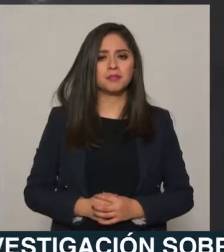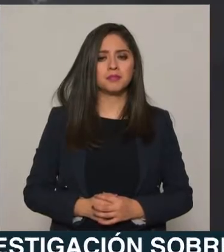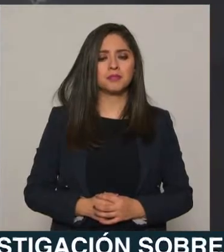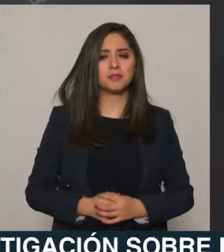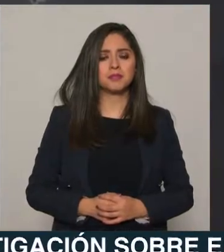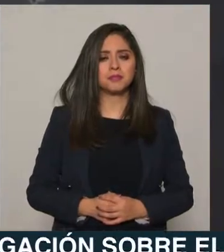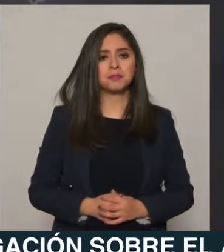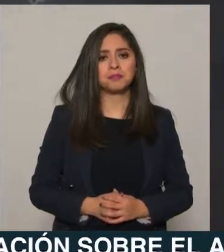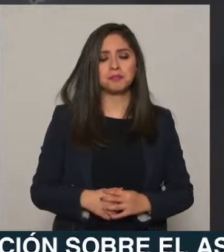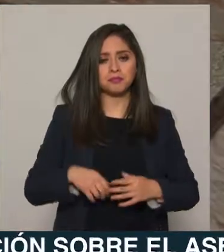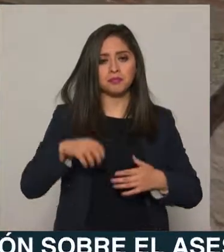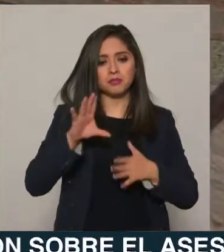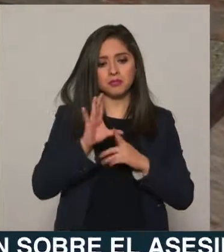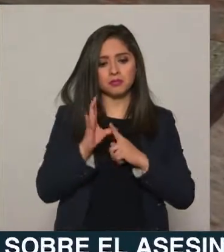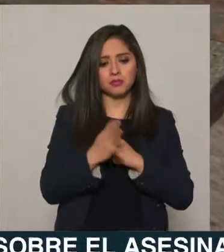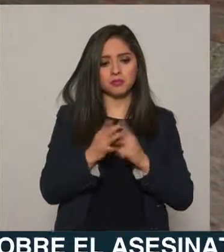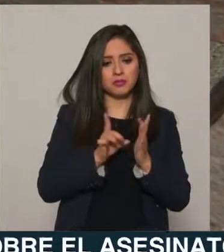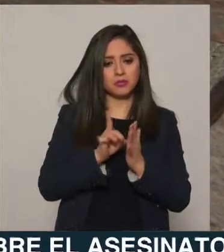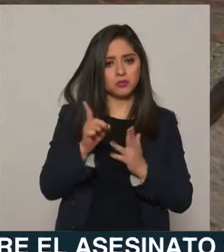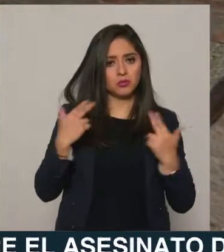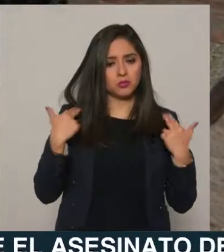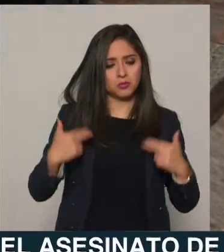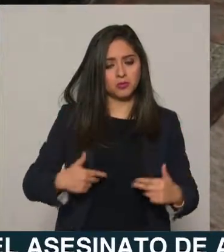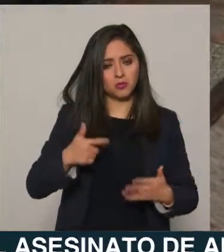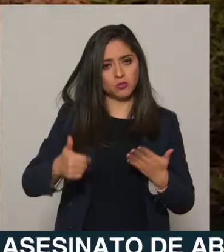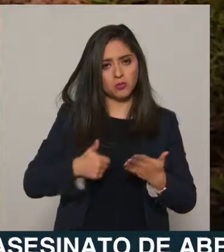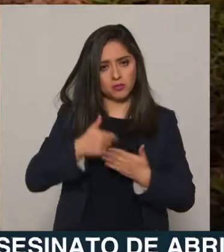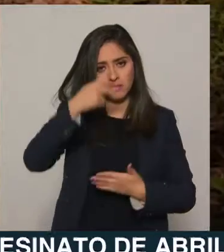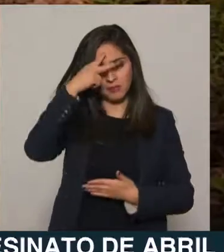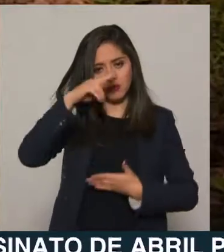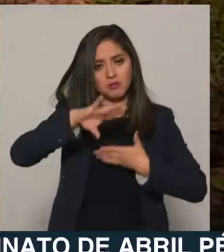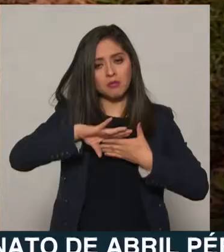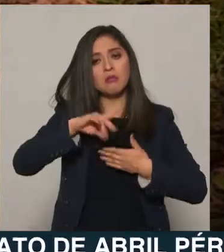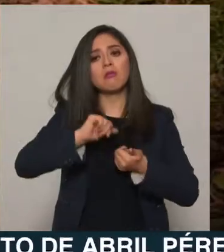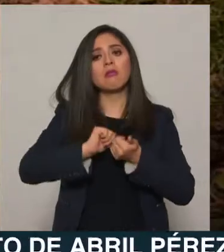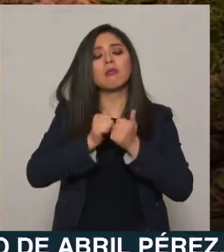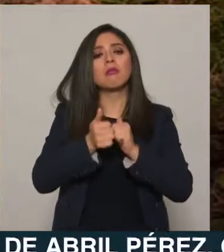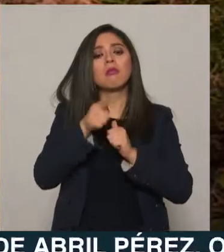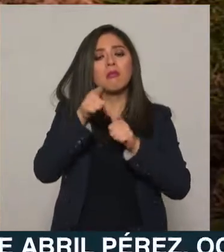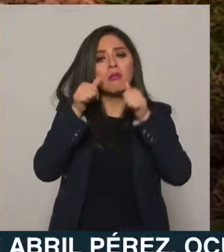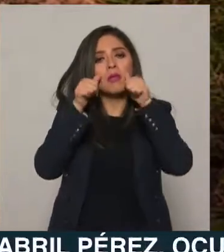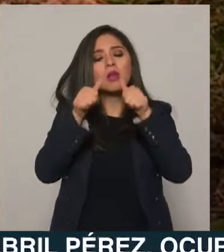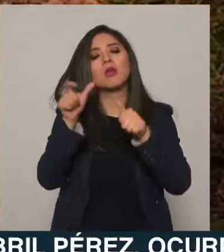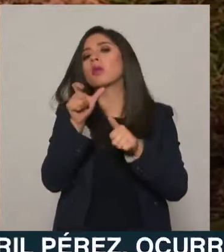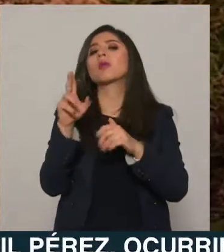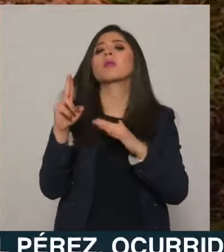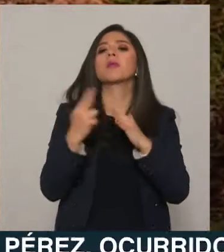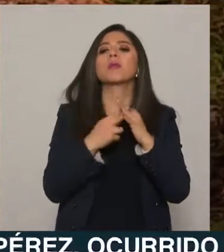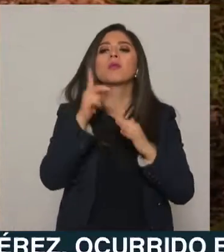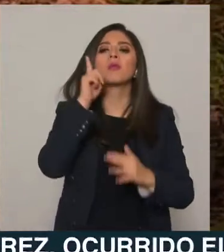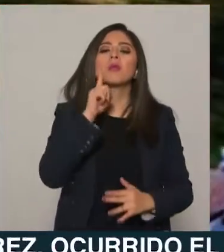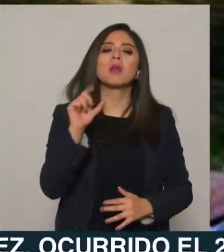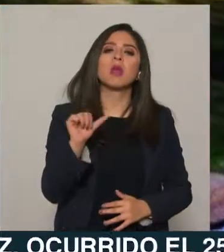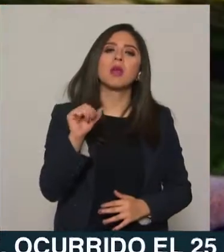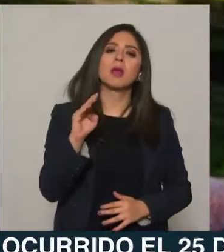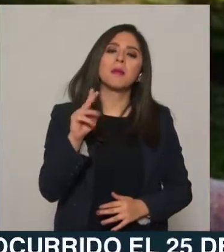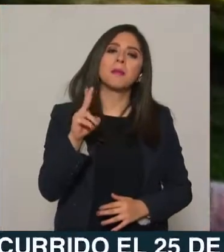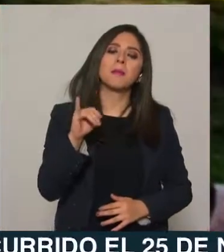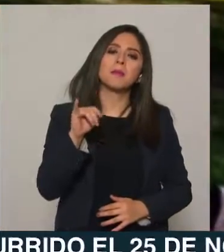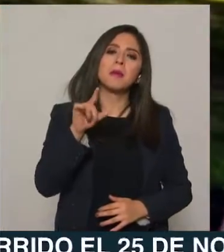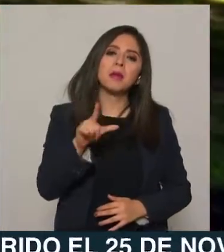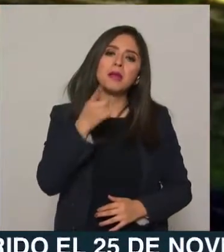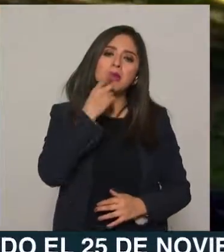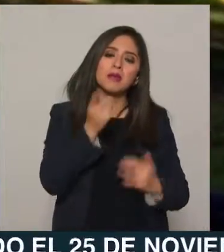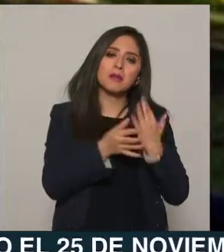La Comisión de Derechos Humanos de la Ciudad de México dará seguimiento puntual a las investigaciones del caso del asesinato de Abril Pérez Zagaón. Así